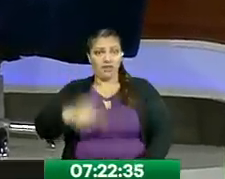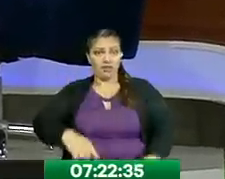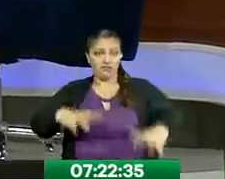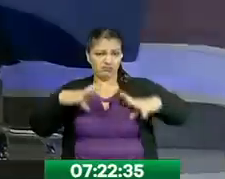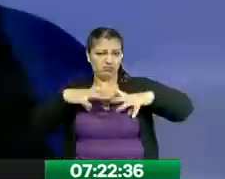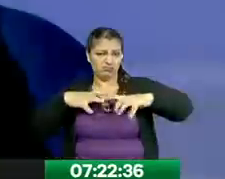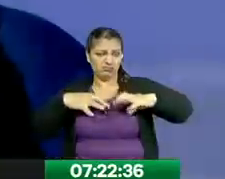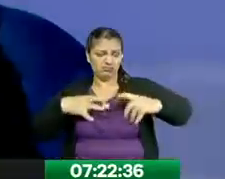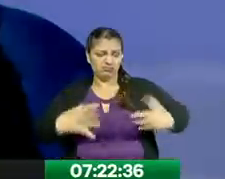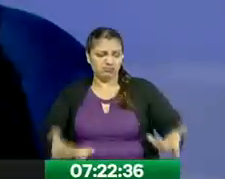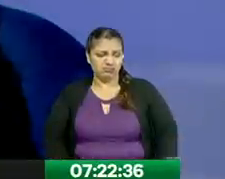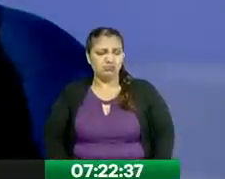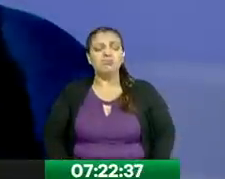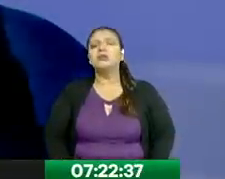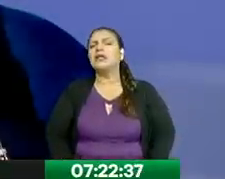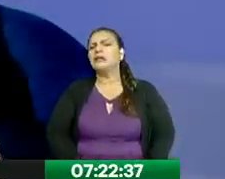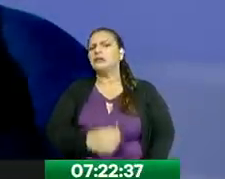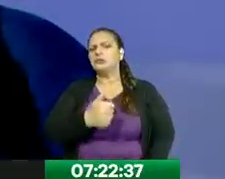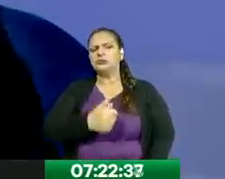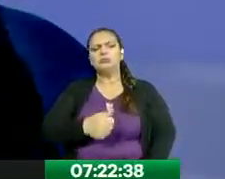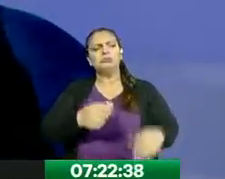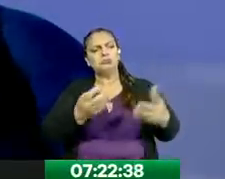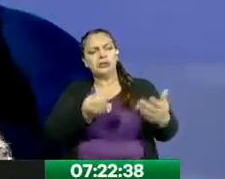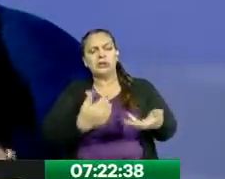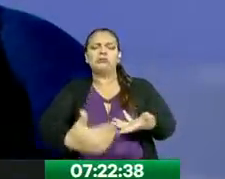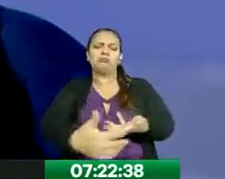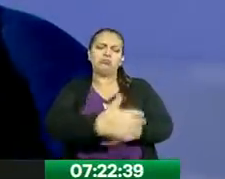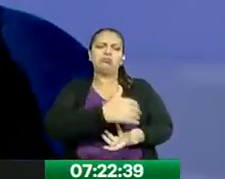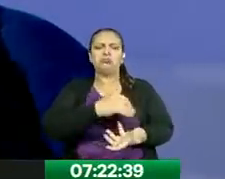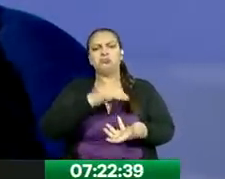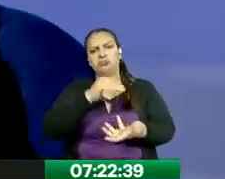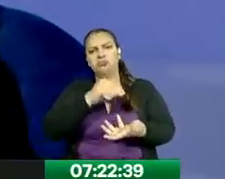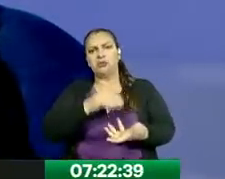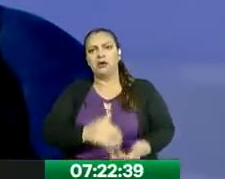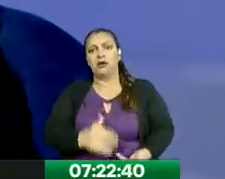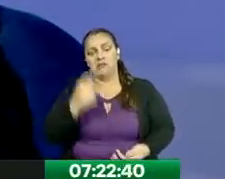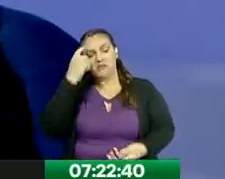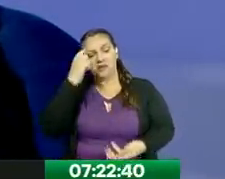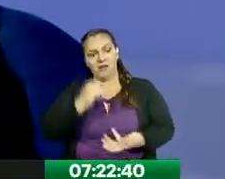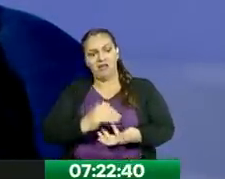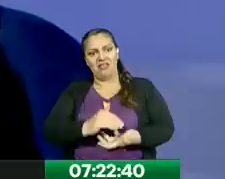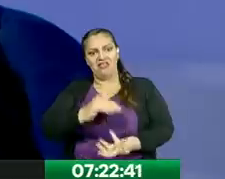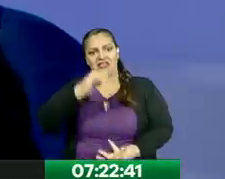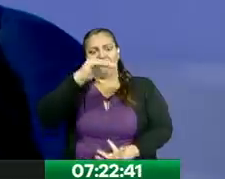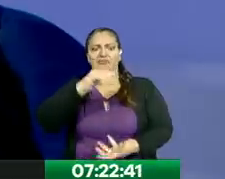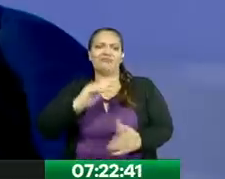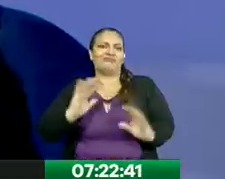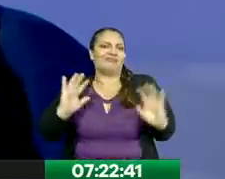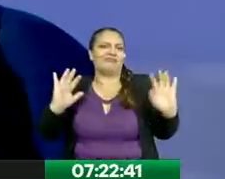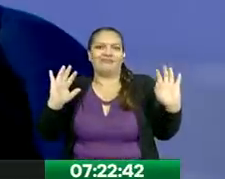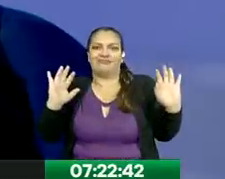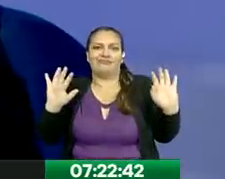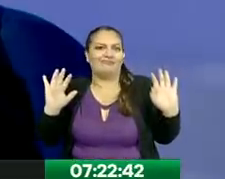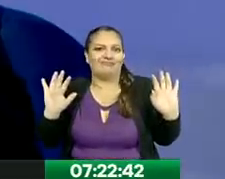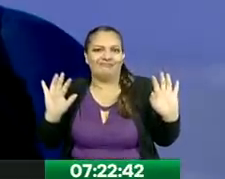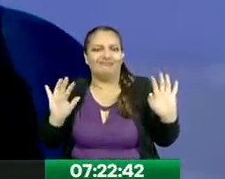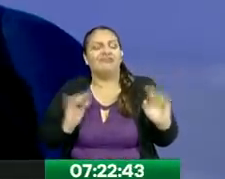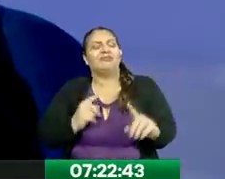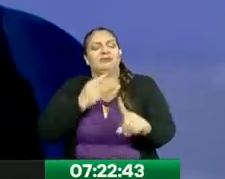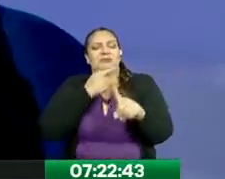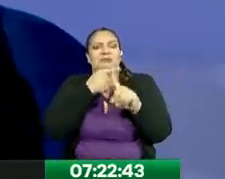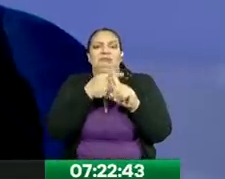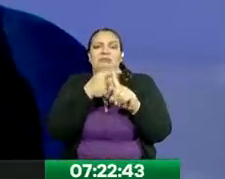muy bien hemos hecho muchas promociones a nivel de ministerio a nivel de gastos municipales a nivel de gastos provinciales entonces tenemos mucha espectativa de que este feriado